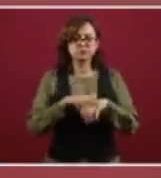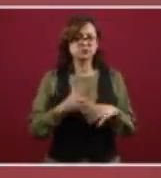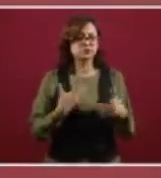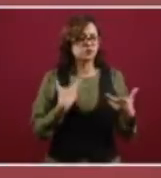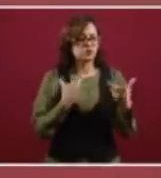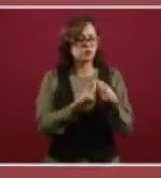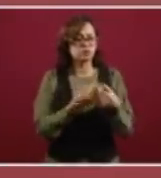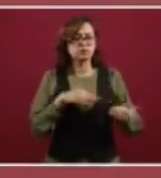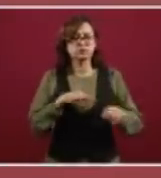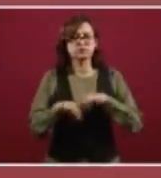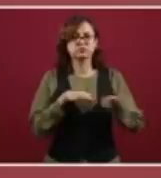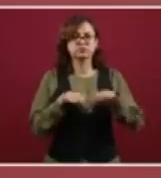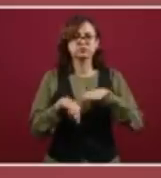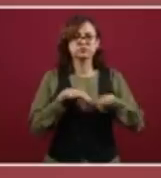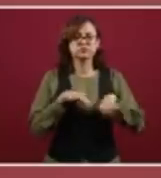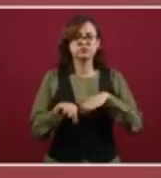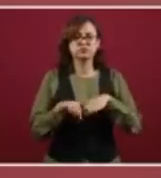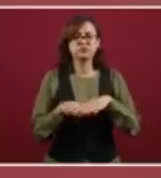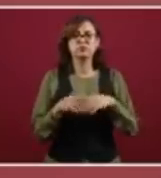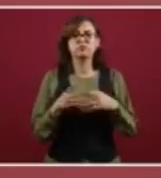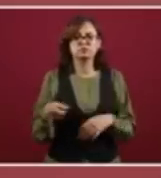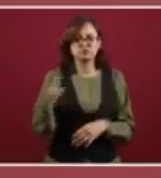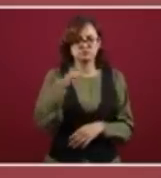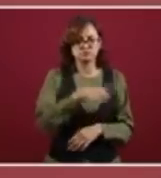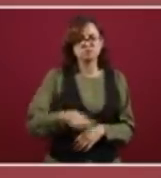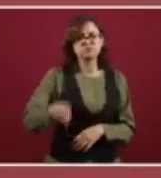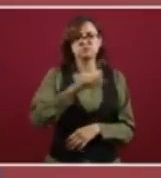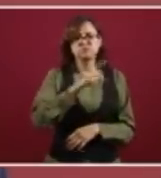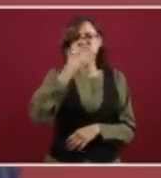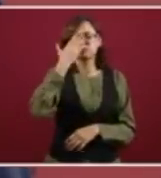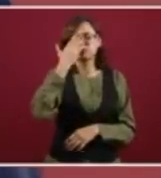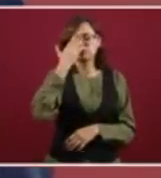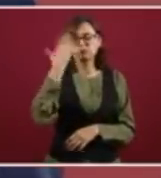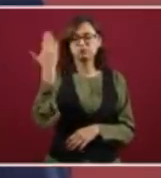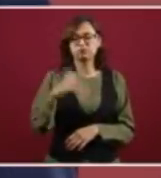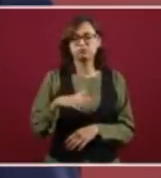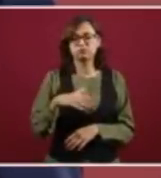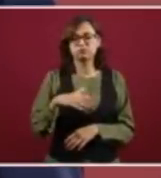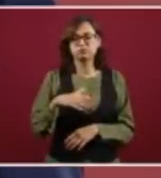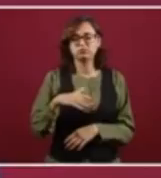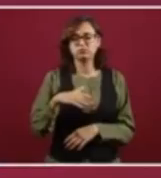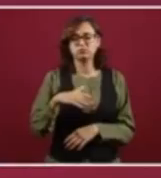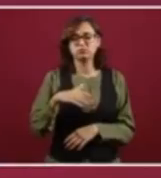reuniendo, que le saben a esto,